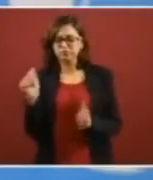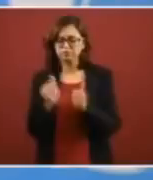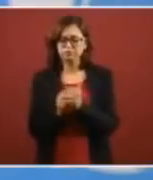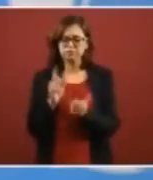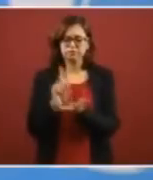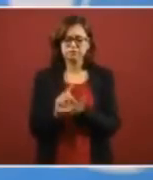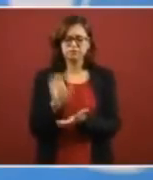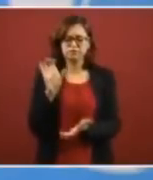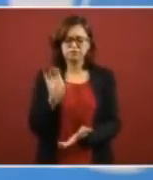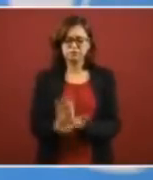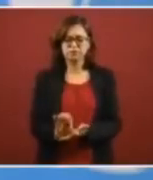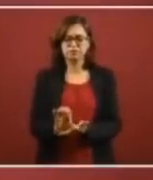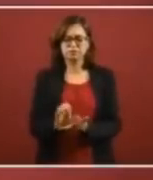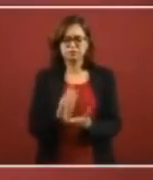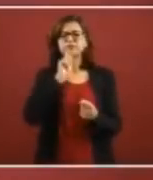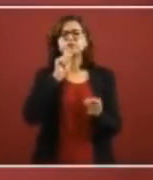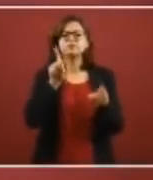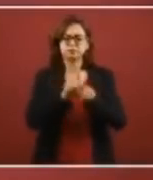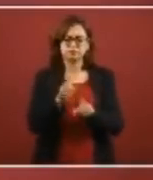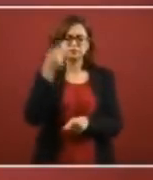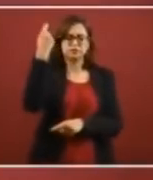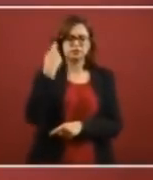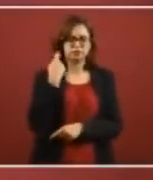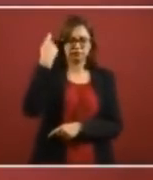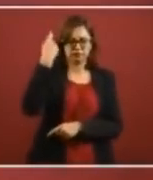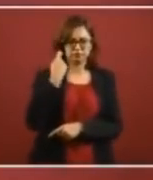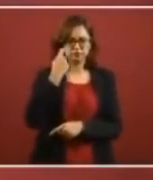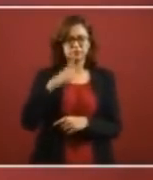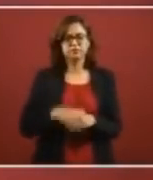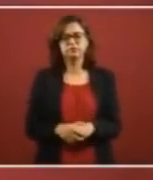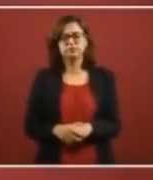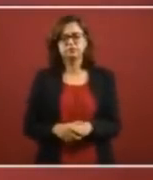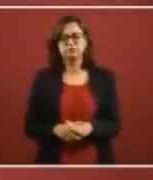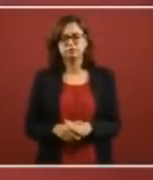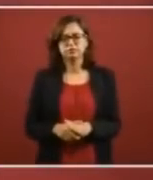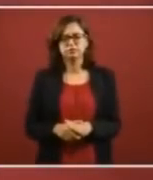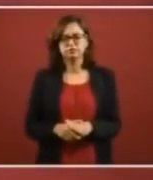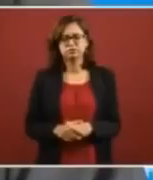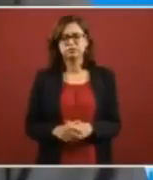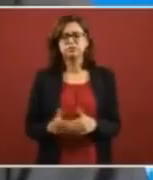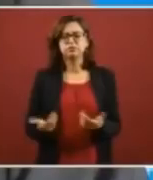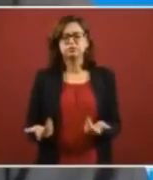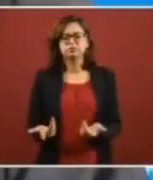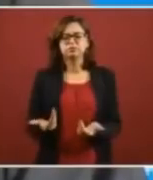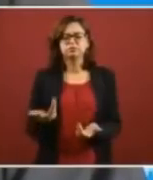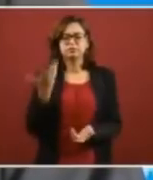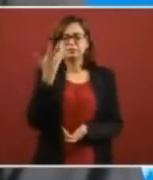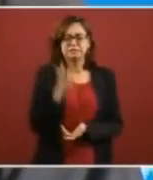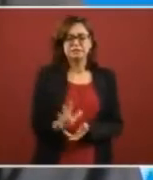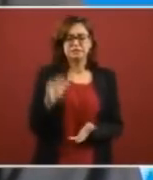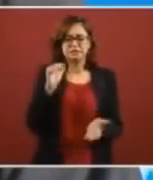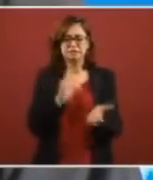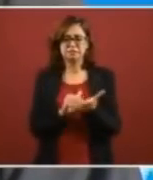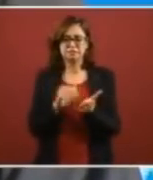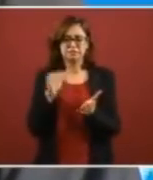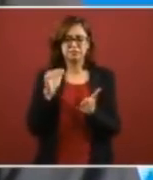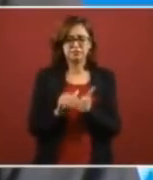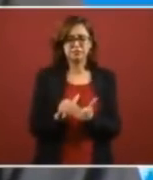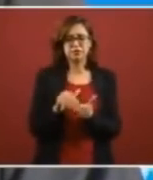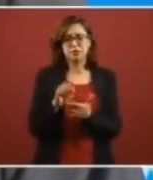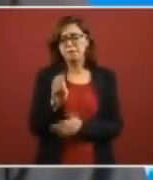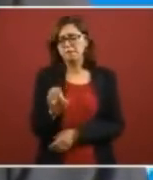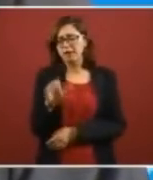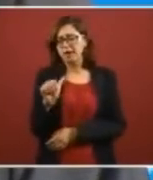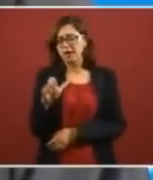discapacidad reciben una pensión. Estamos otorgando 10 millones de